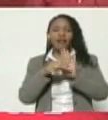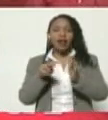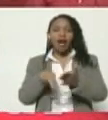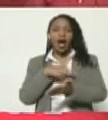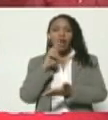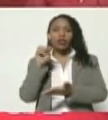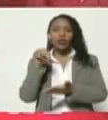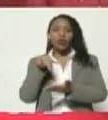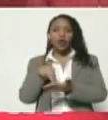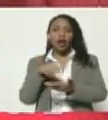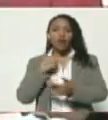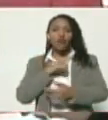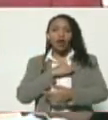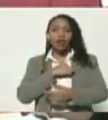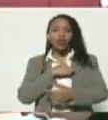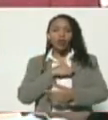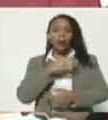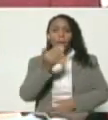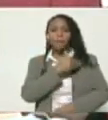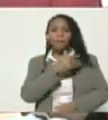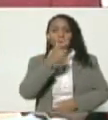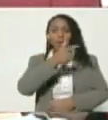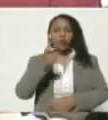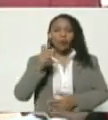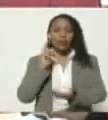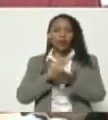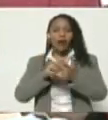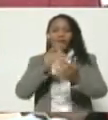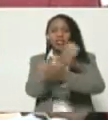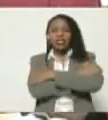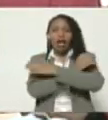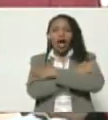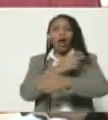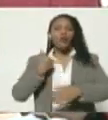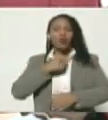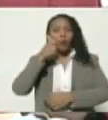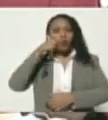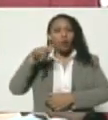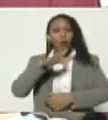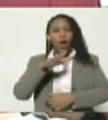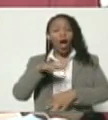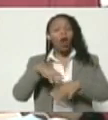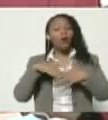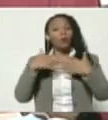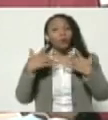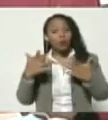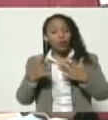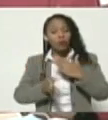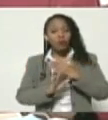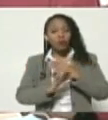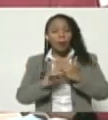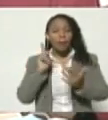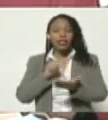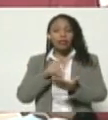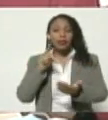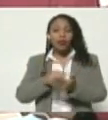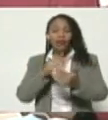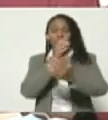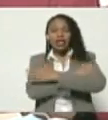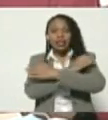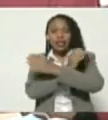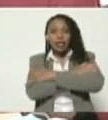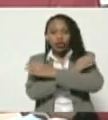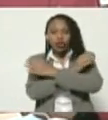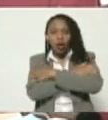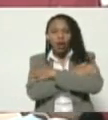nacional de nuestros candidatos y nuestras candidatas. Felicitaciones a nuestro pueblo, a los que tuvieron intervención,